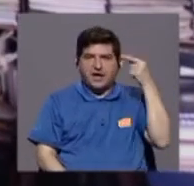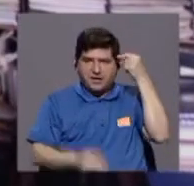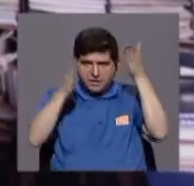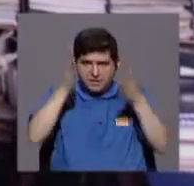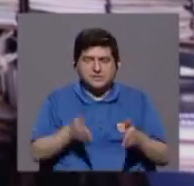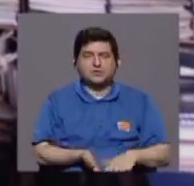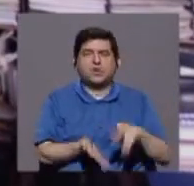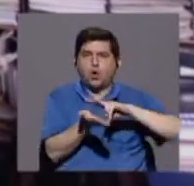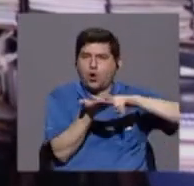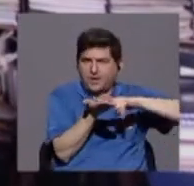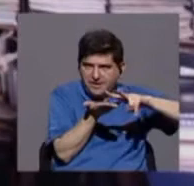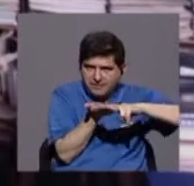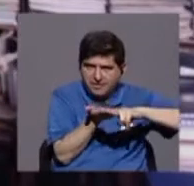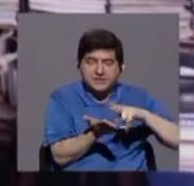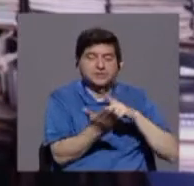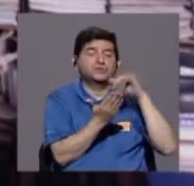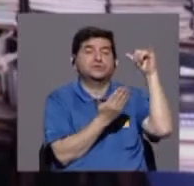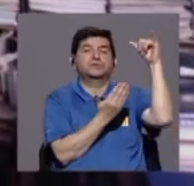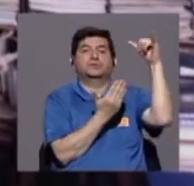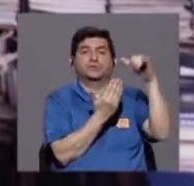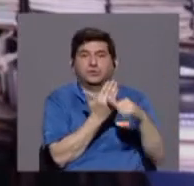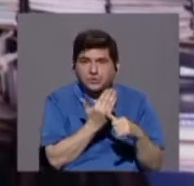Liberación Nacional, todo este proyecto